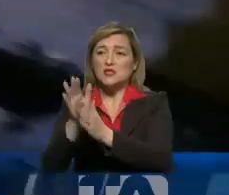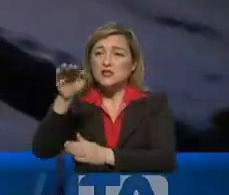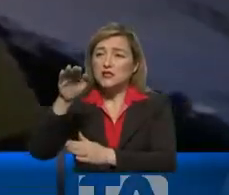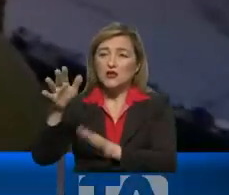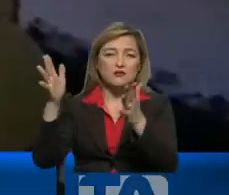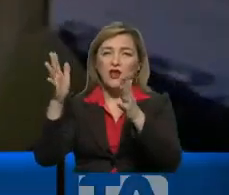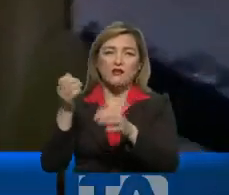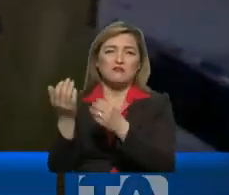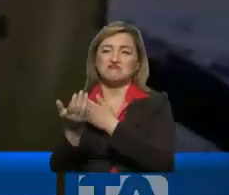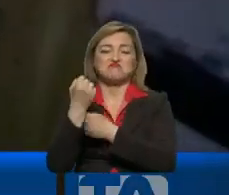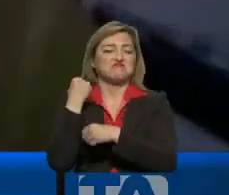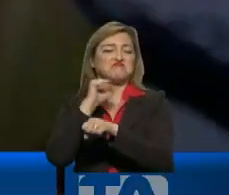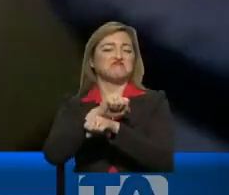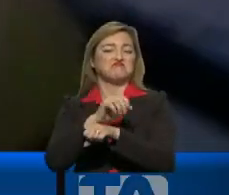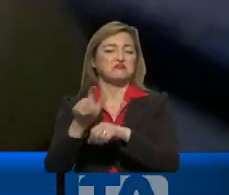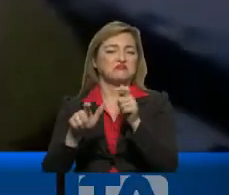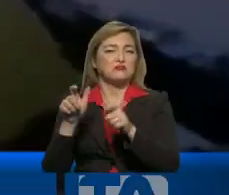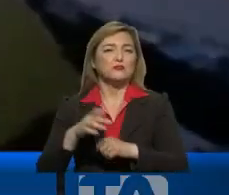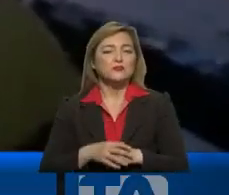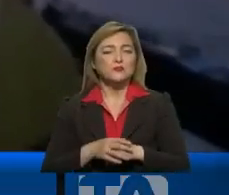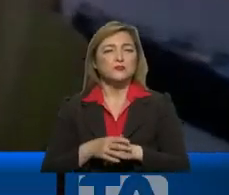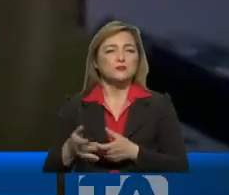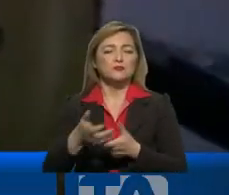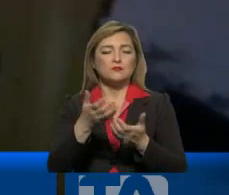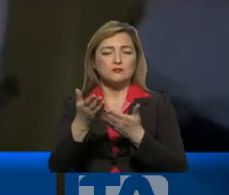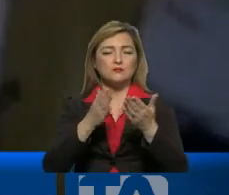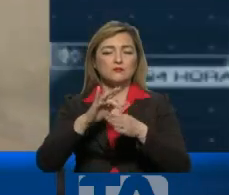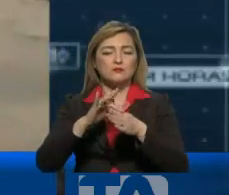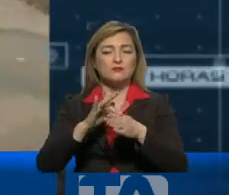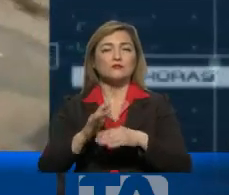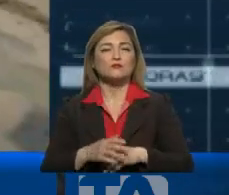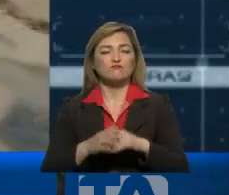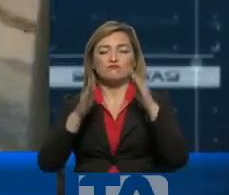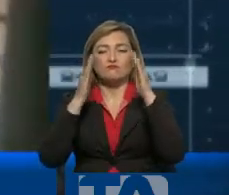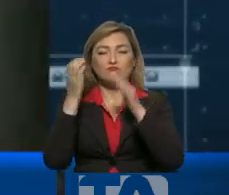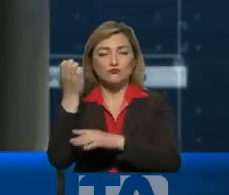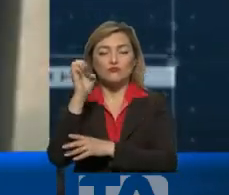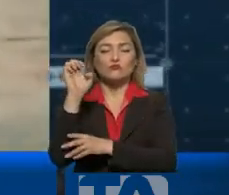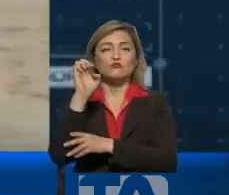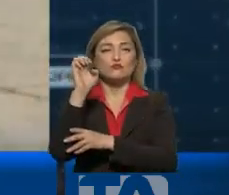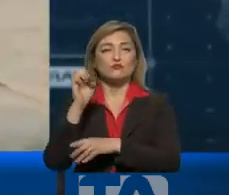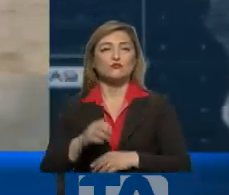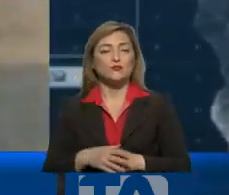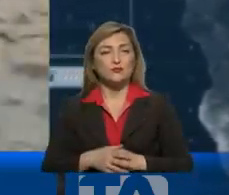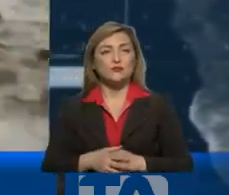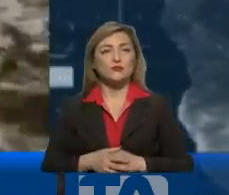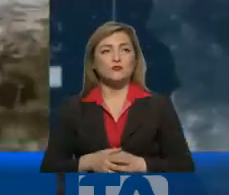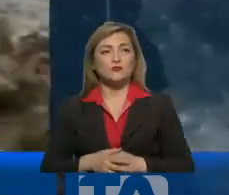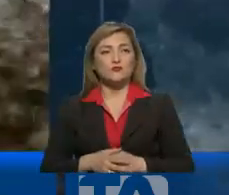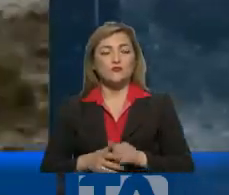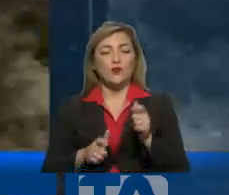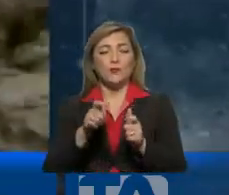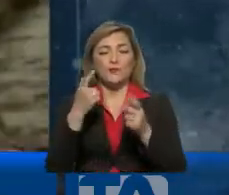cantón. Miembros del Cuerpo de Bomberos y del Servicio Nacional de Gestión de Riesgos atendieron esta emergencia. Hasta el momento no